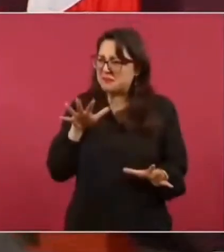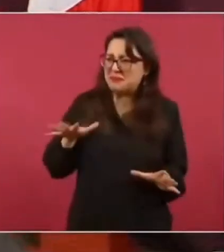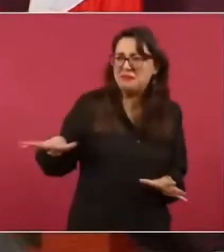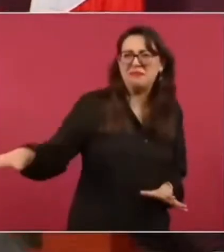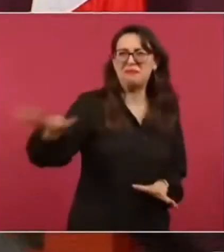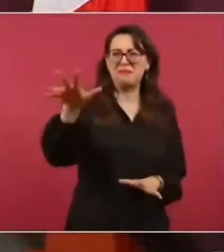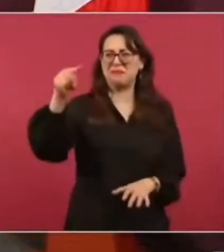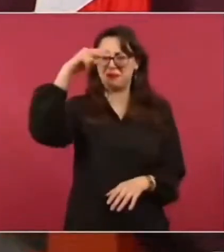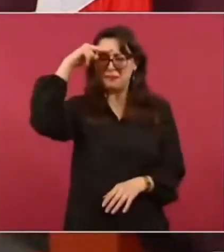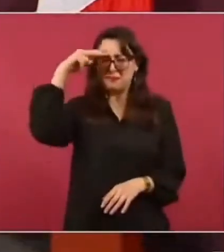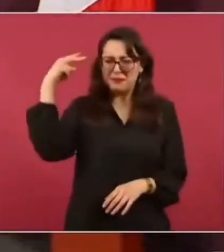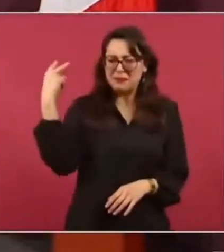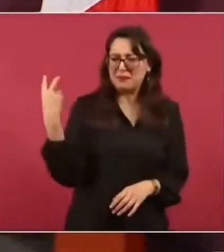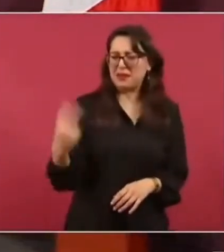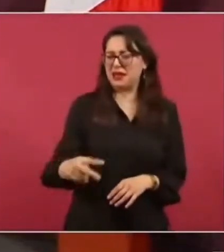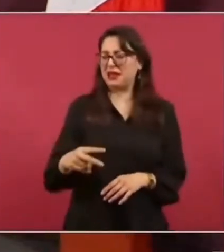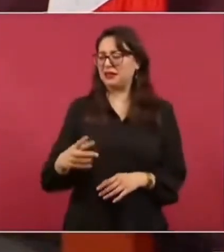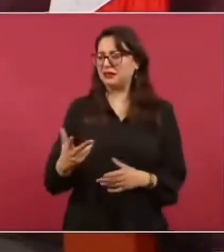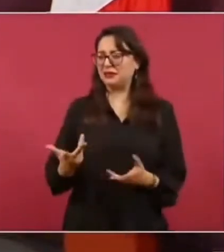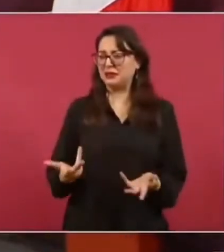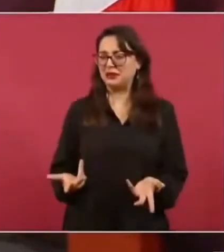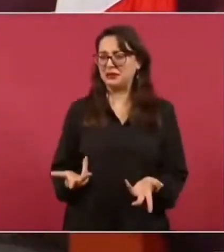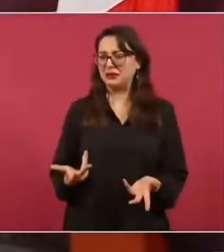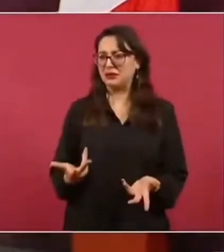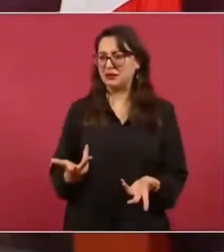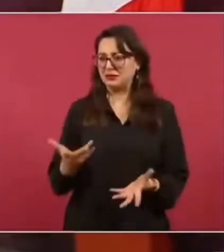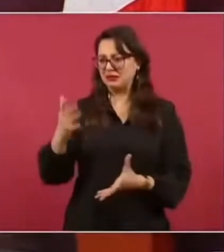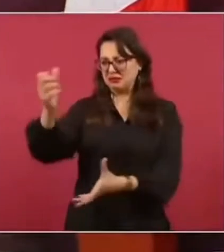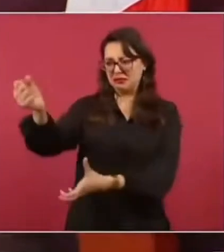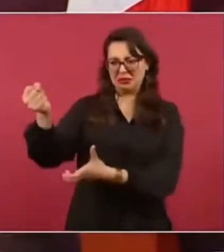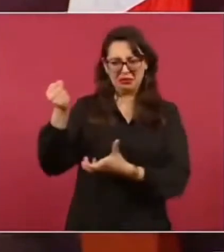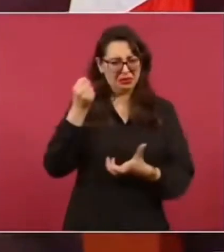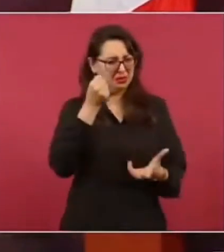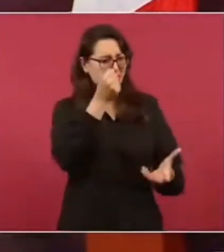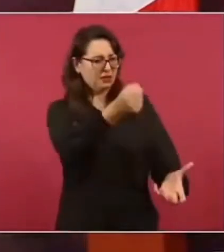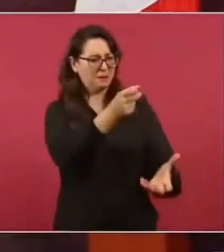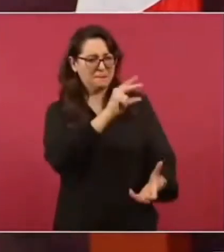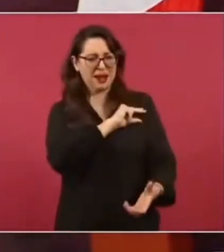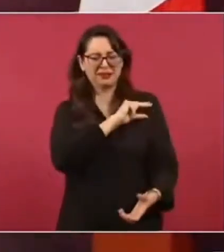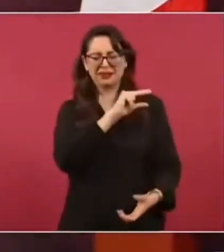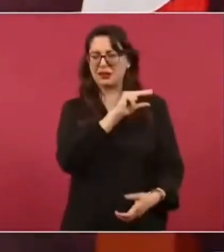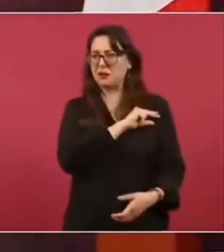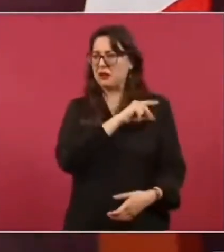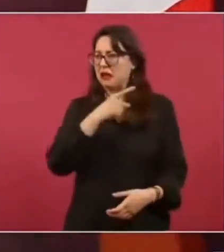un agravio a nuestro pueblo.